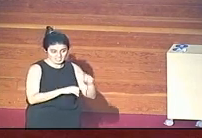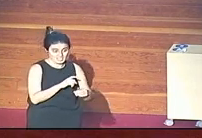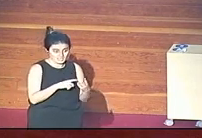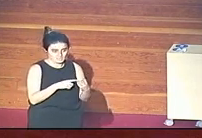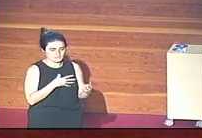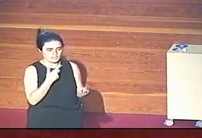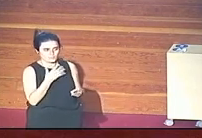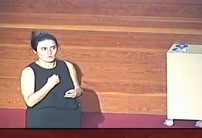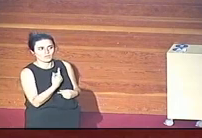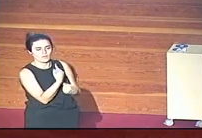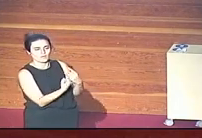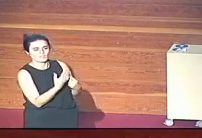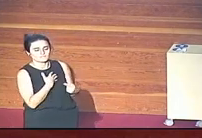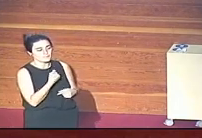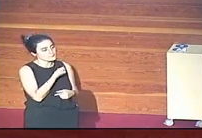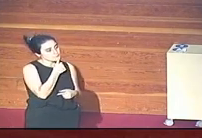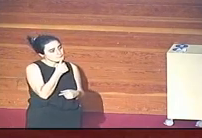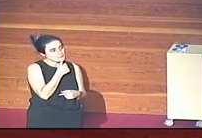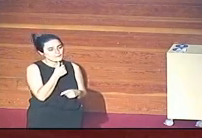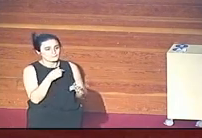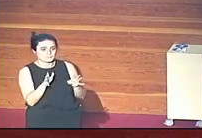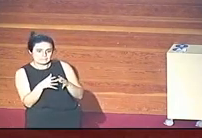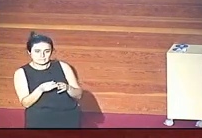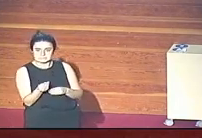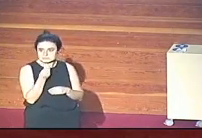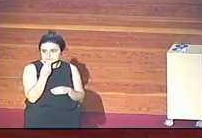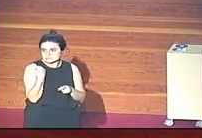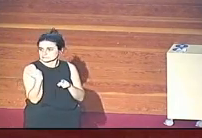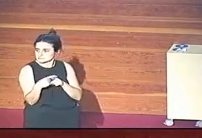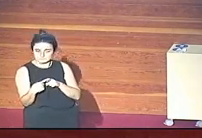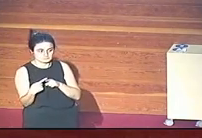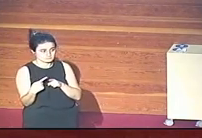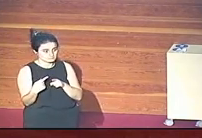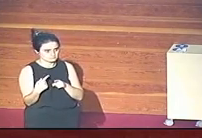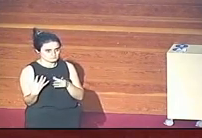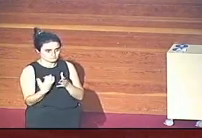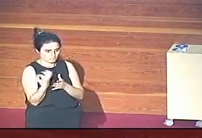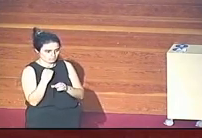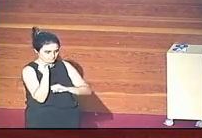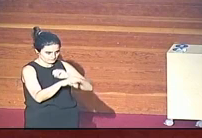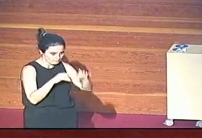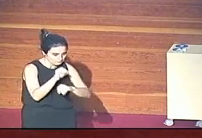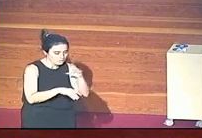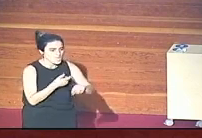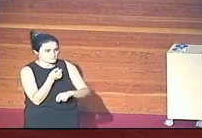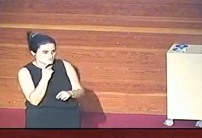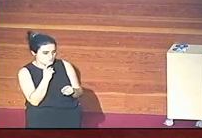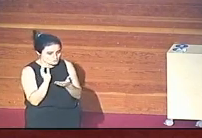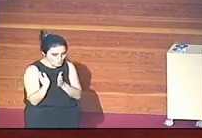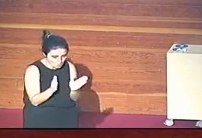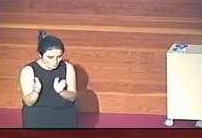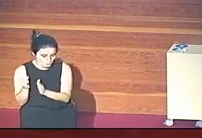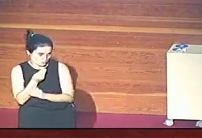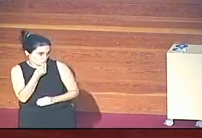una bebida o unas patatas o lo que sea bueno pues todo eso luego tiene que tener un tratamiento adecuado no no vamos a